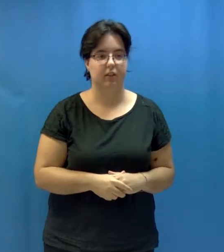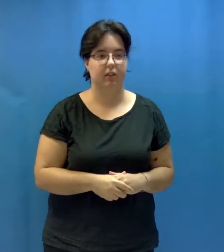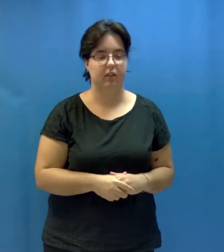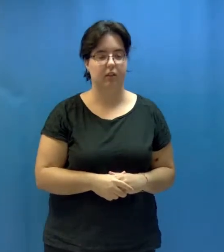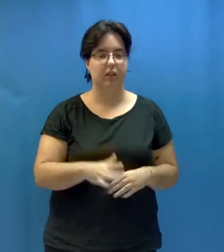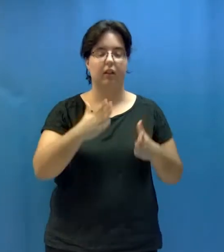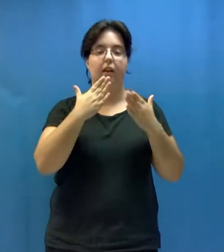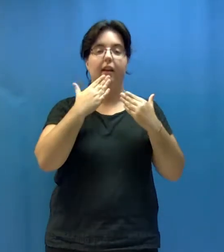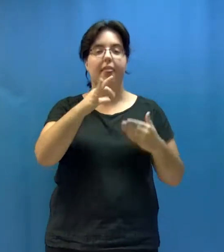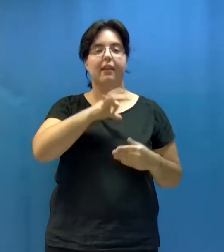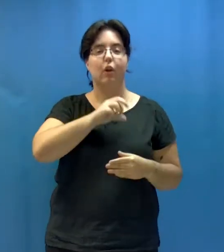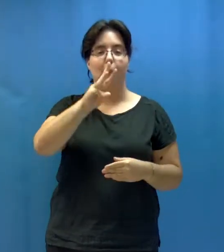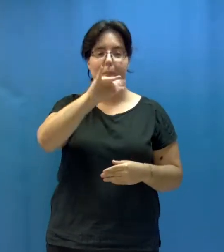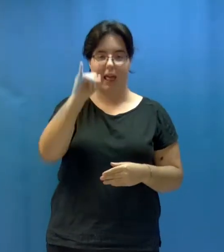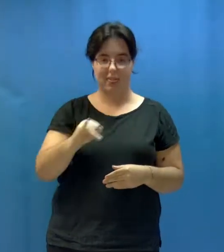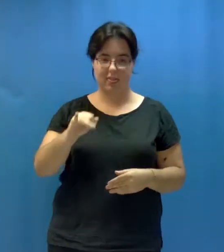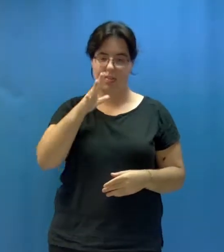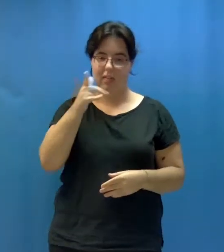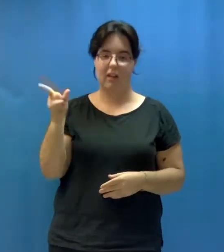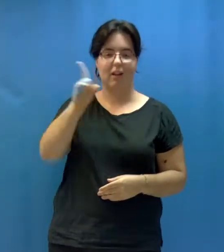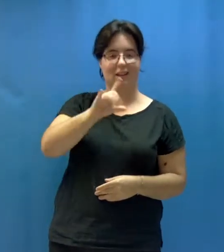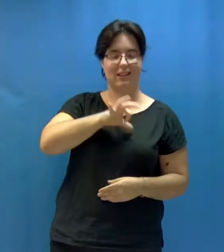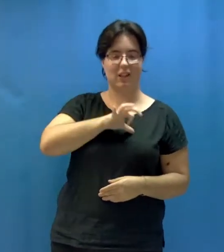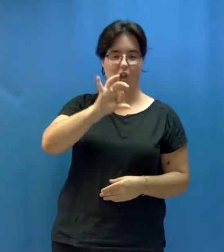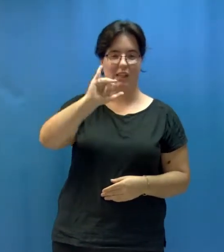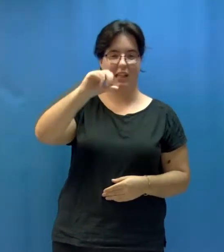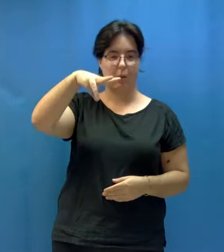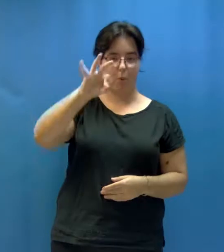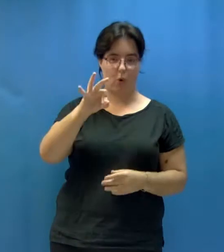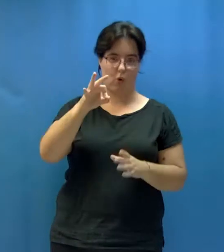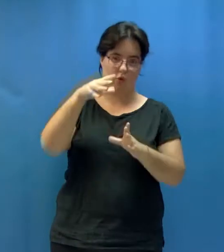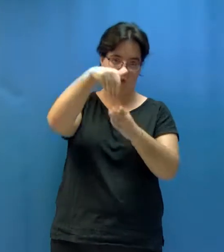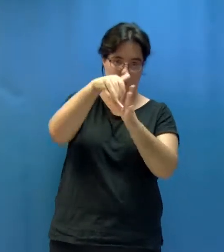Gracias, señor Pérez. Señor Simó, por favor, explicación de voto.